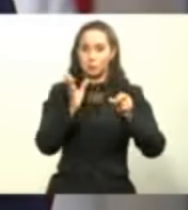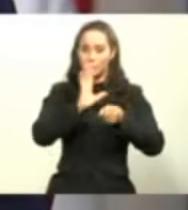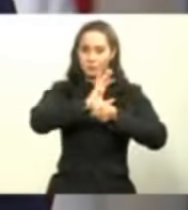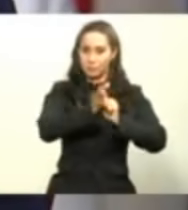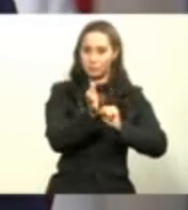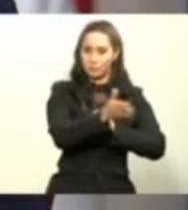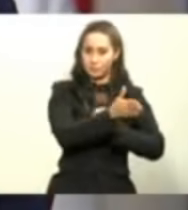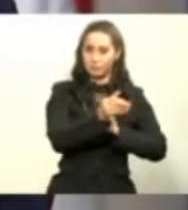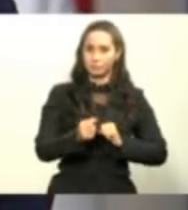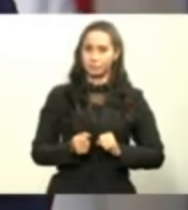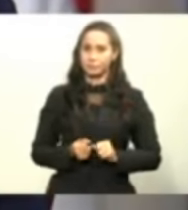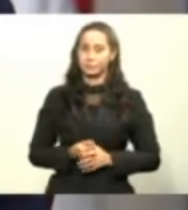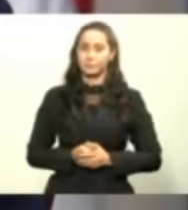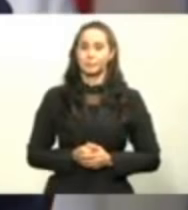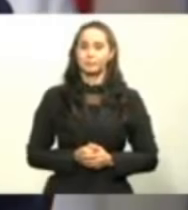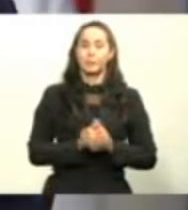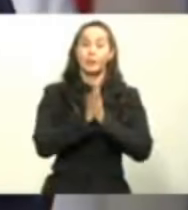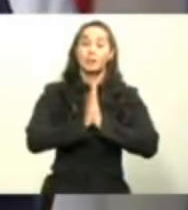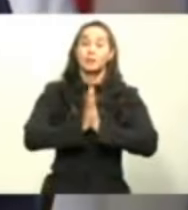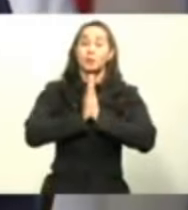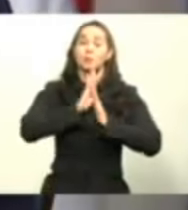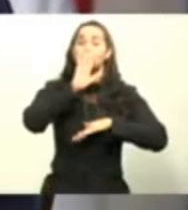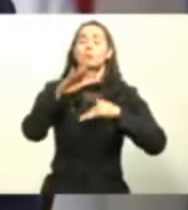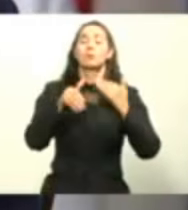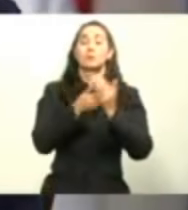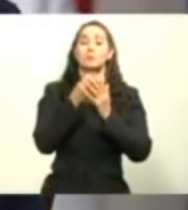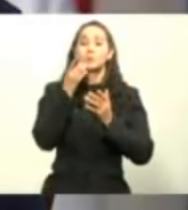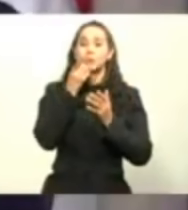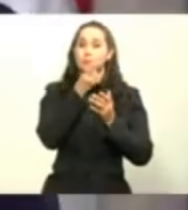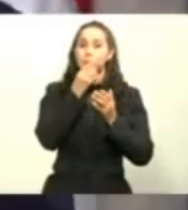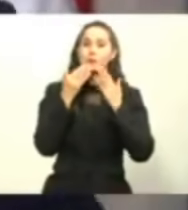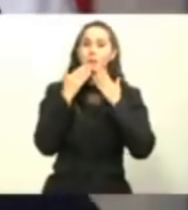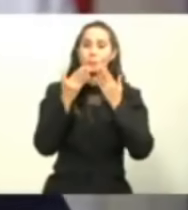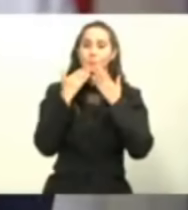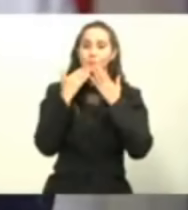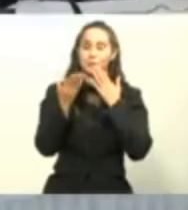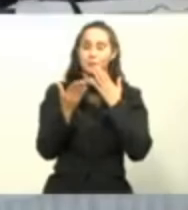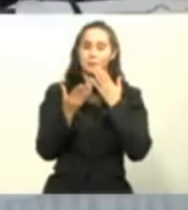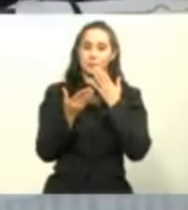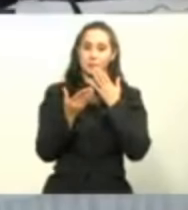pandemia. Te lo pido a toda la población dominicana. Muchas gracias.